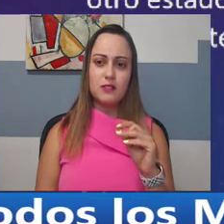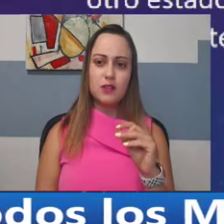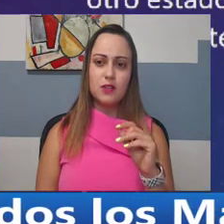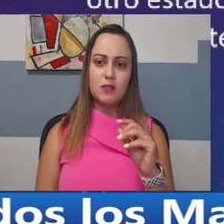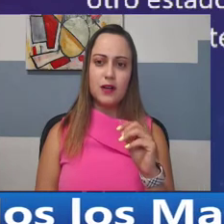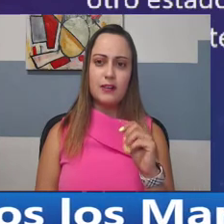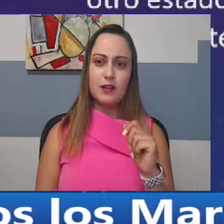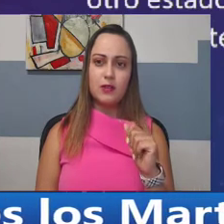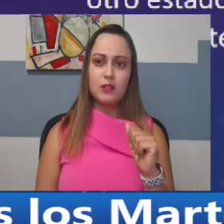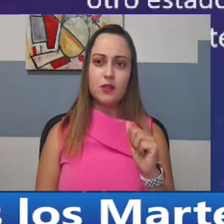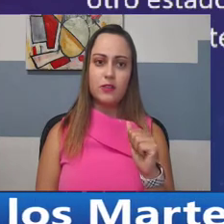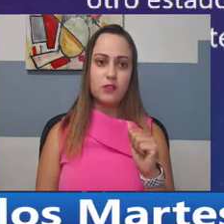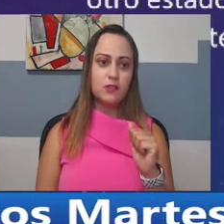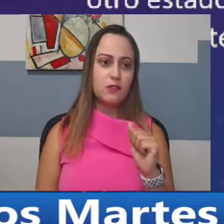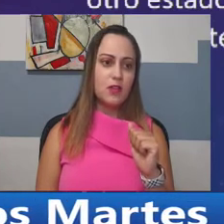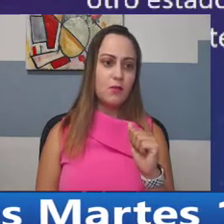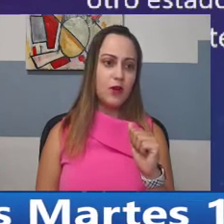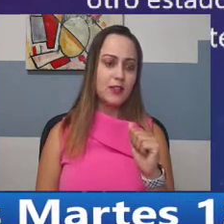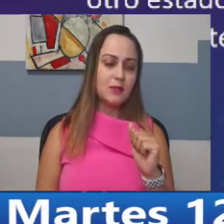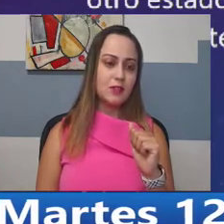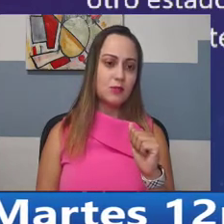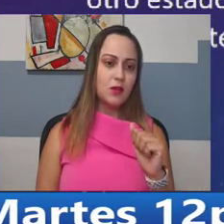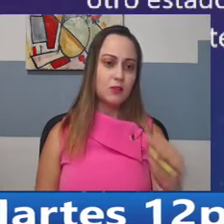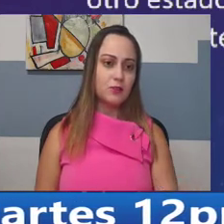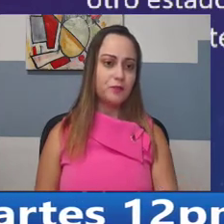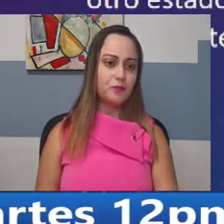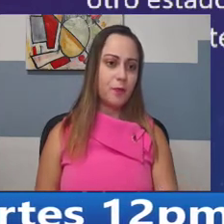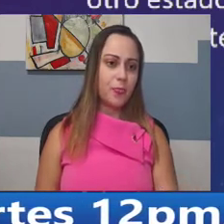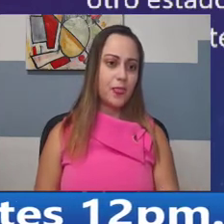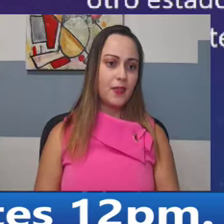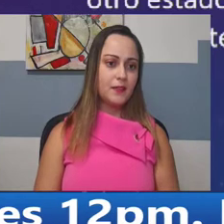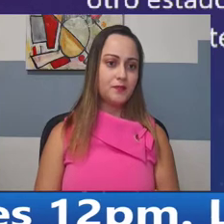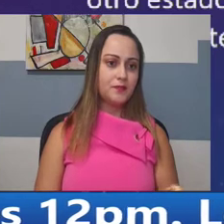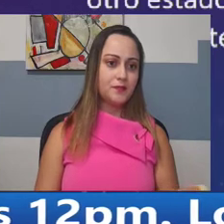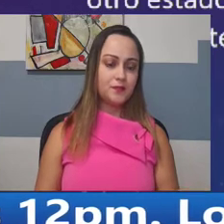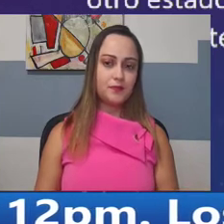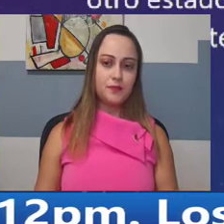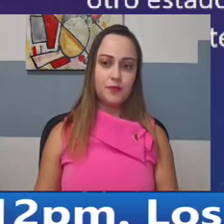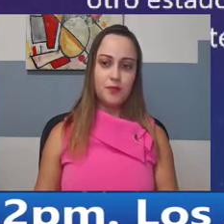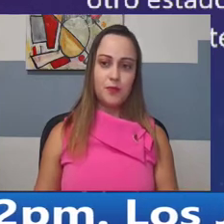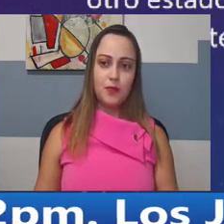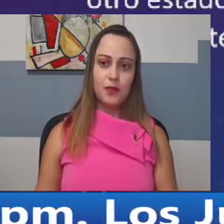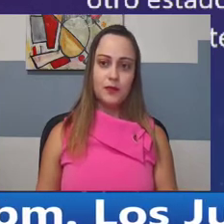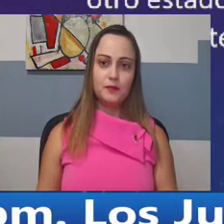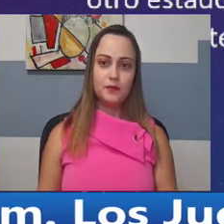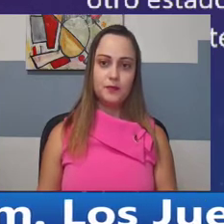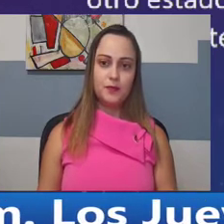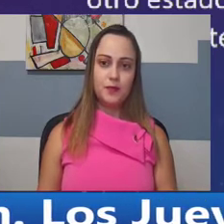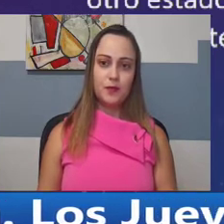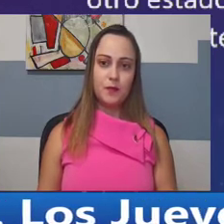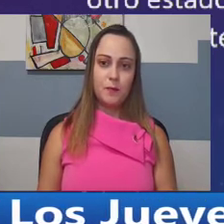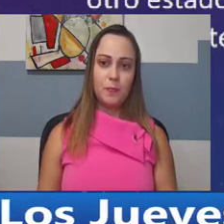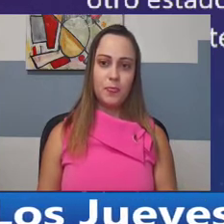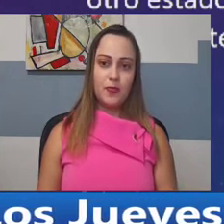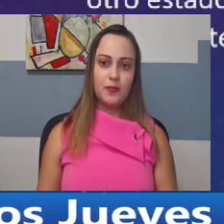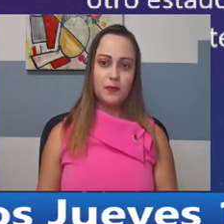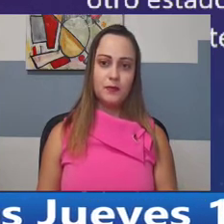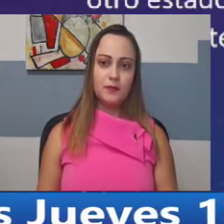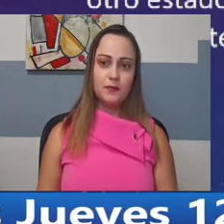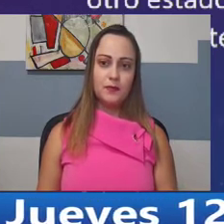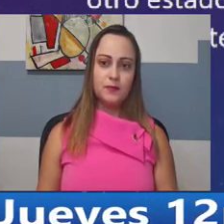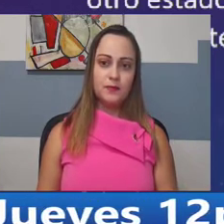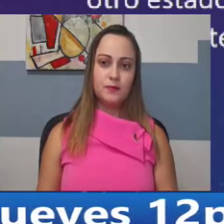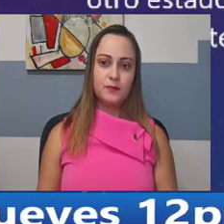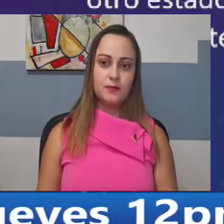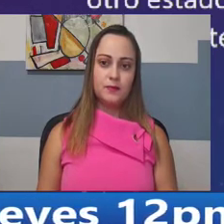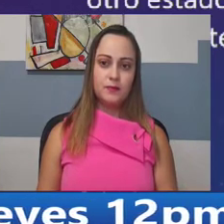Corregime si estoy equivocada. ¿Te acuerdas cuánto demoraste más o menos? Bueno, como una hora aproximadamente.